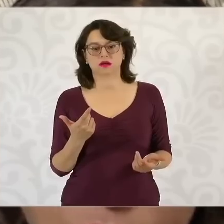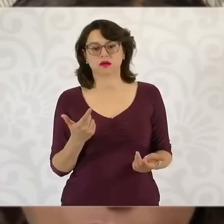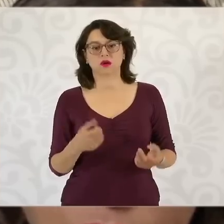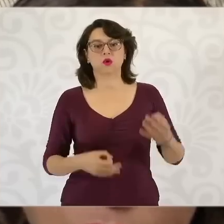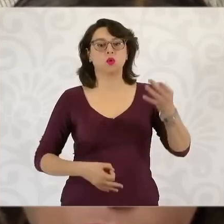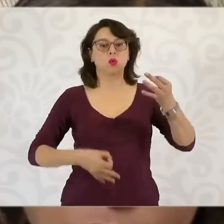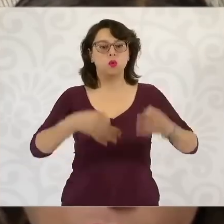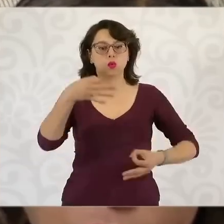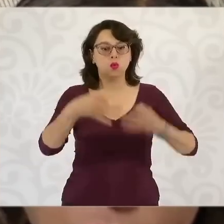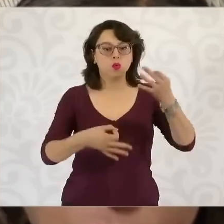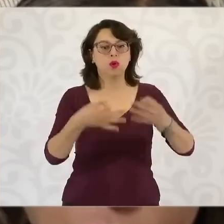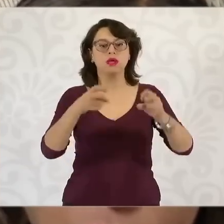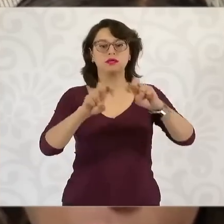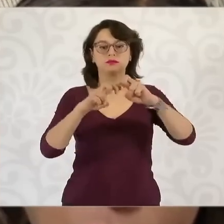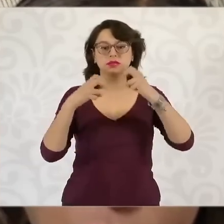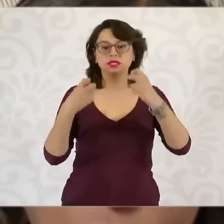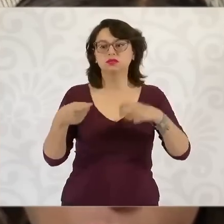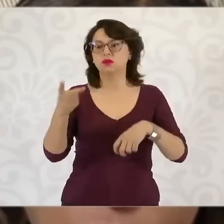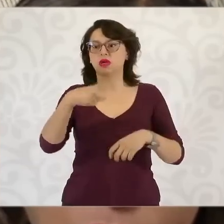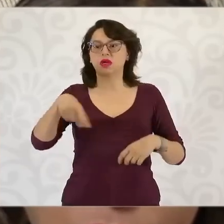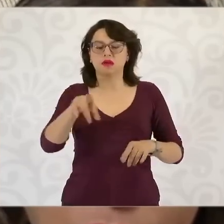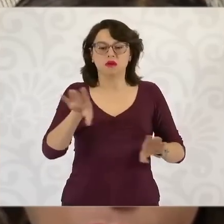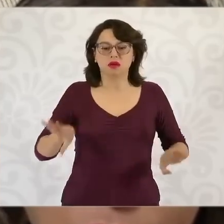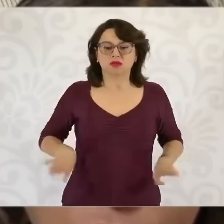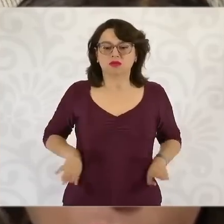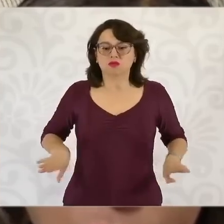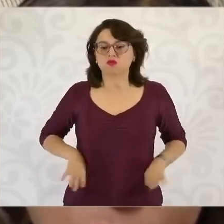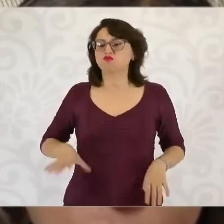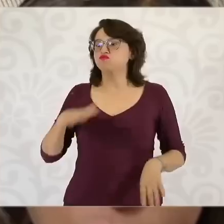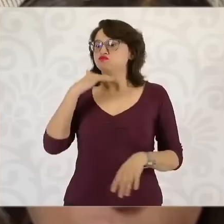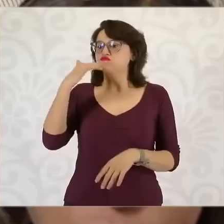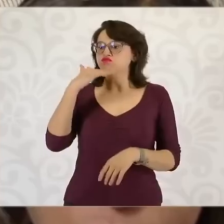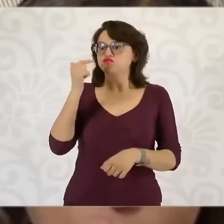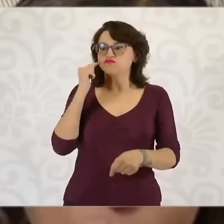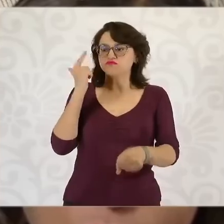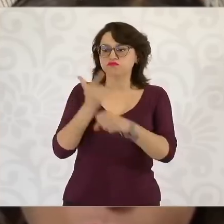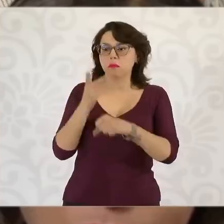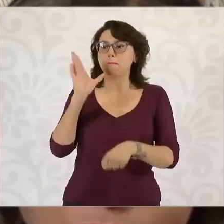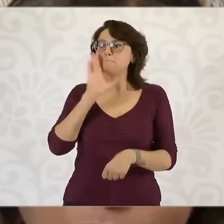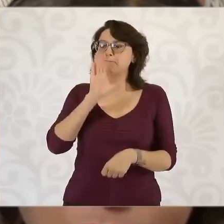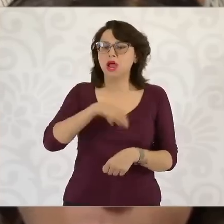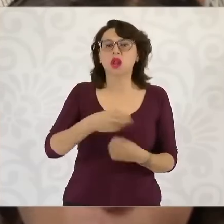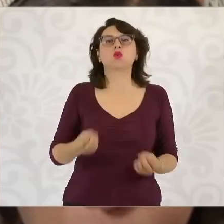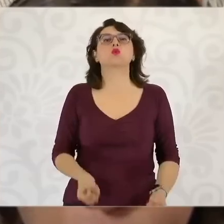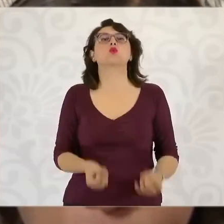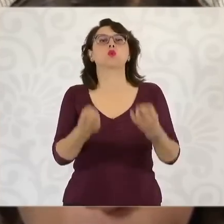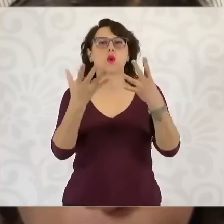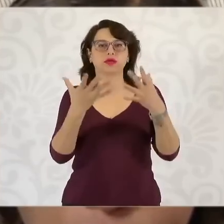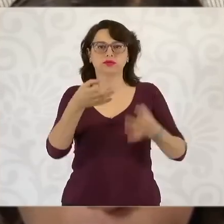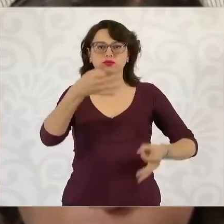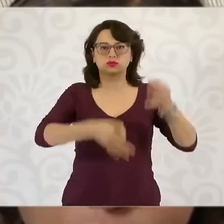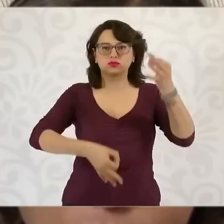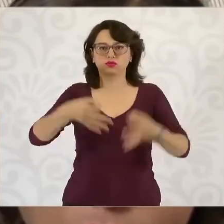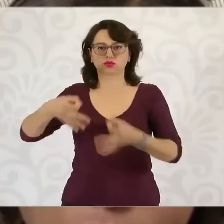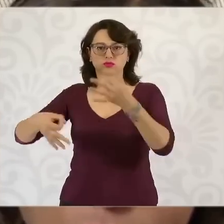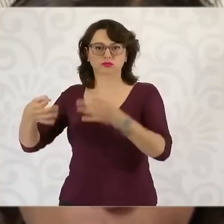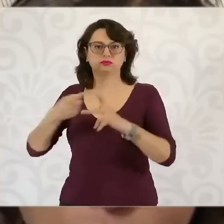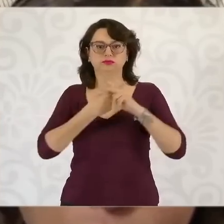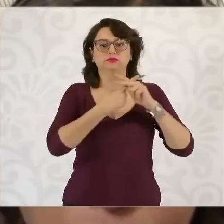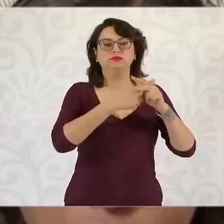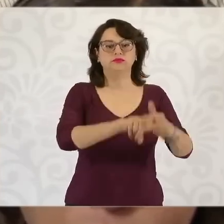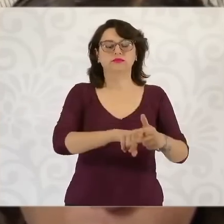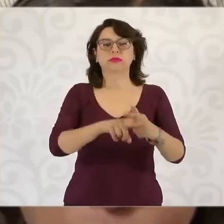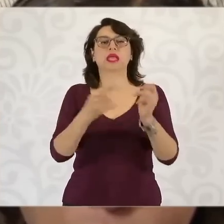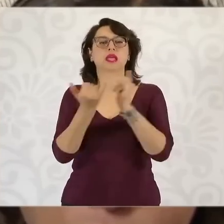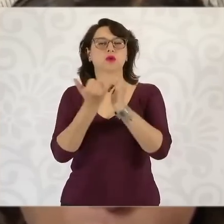con conductas irregulares? Y eso me lleva precisamente a lo que el expresidente Andrés Manuel López Obrador mencionaba en